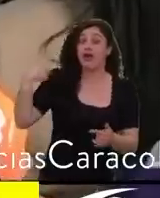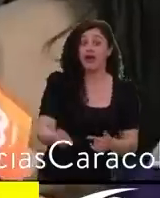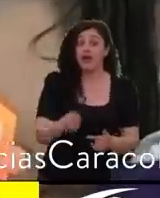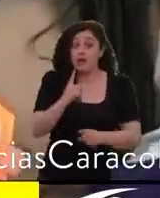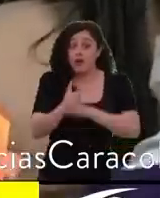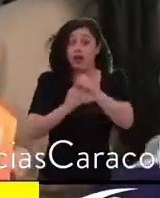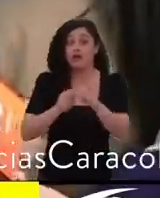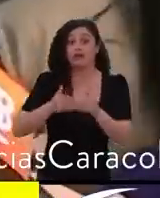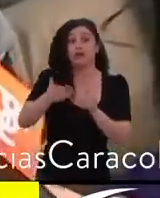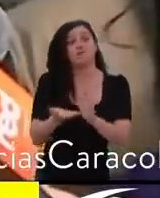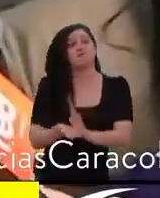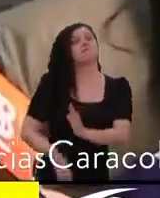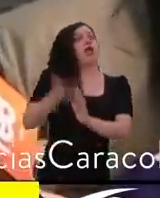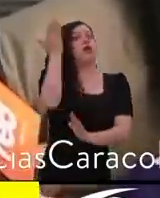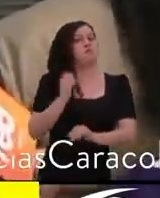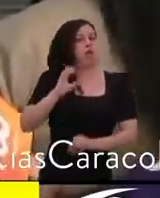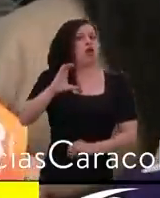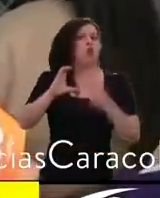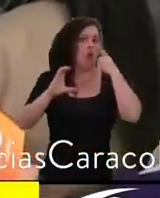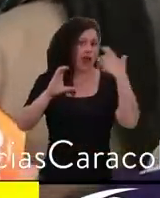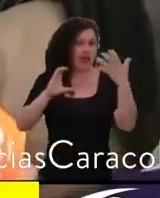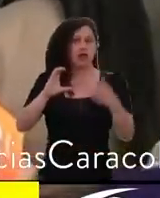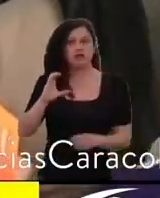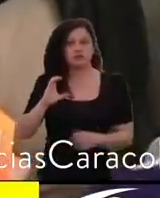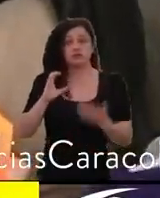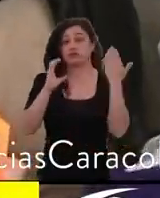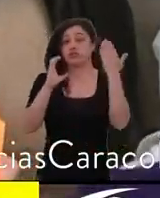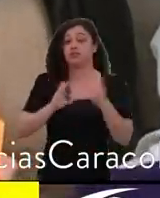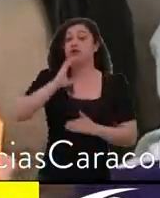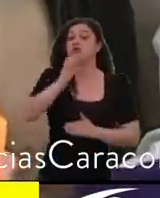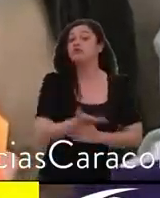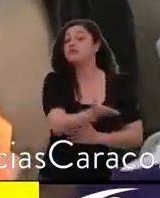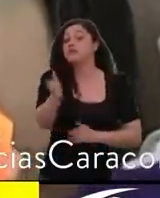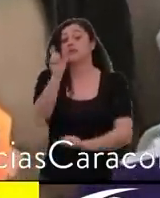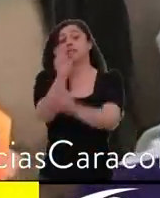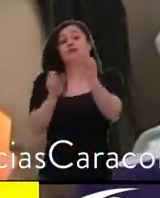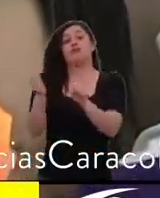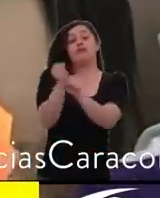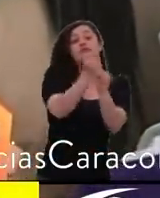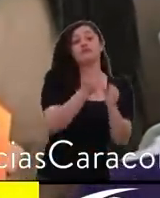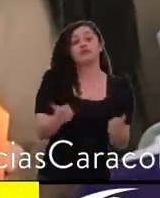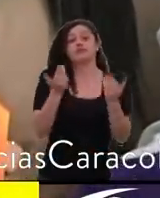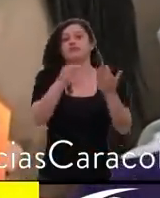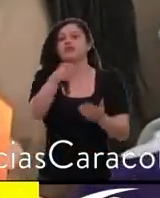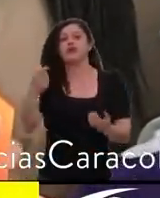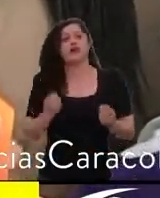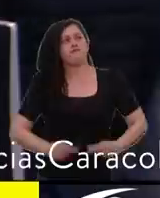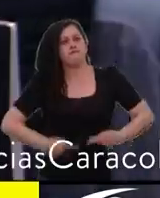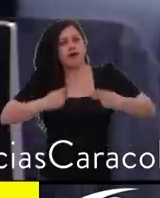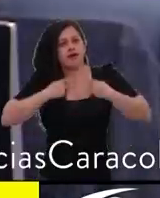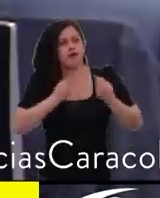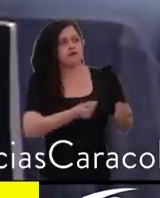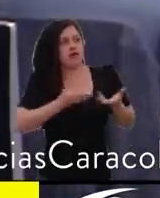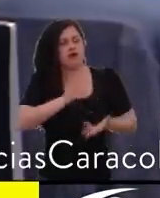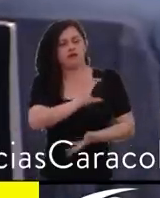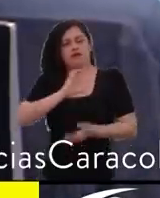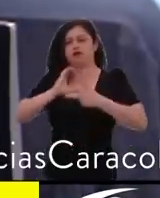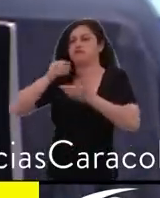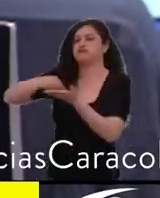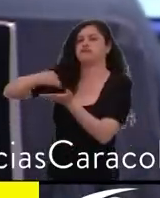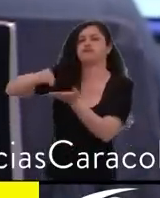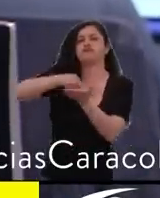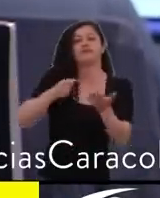no solamente tener ingresos, sino también estimular la demanda agregada de nuestro país. Desde ayer, las